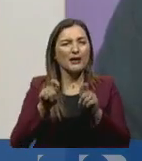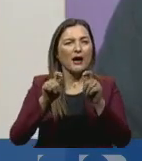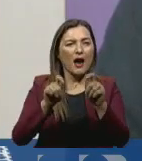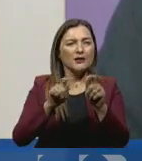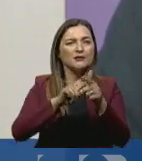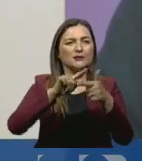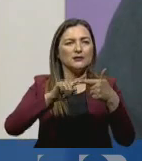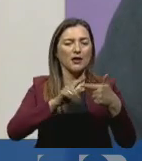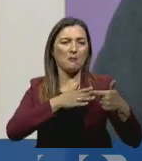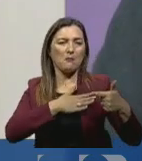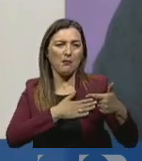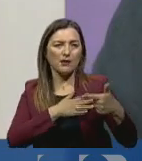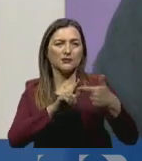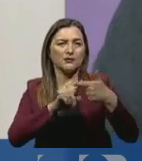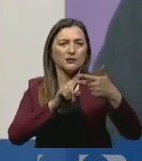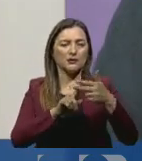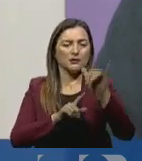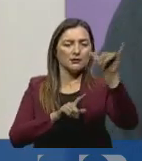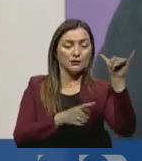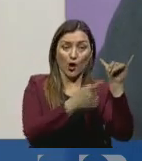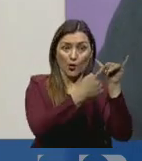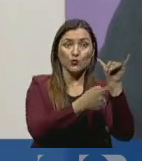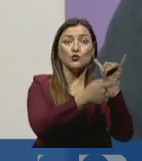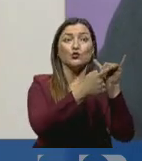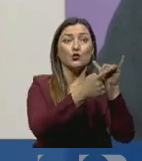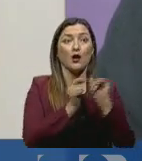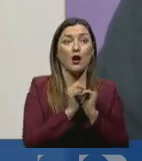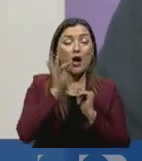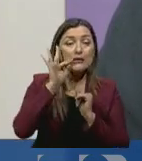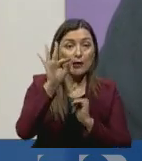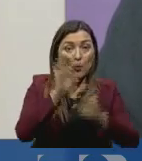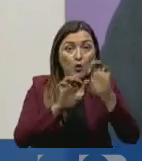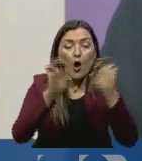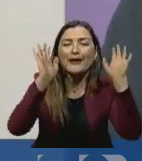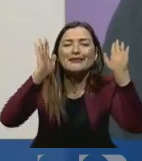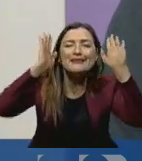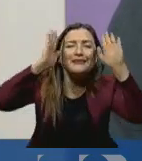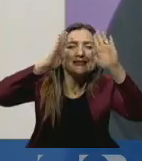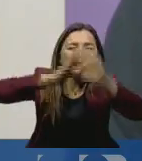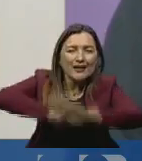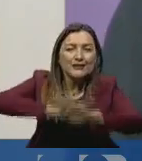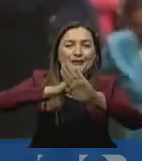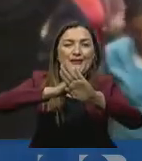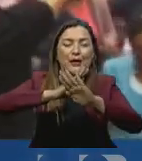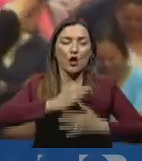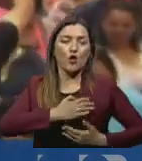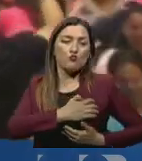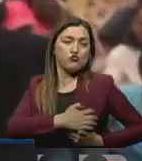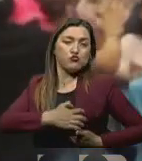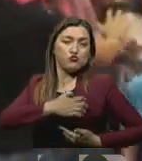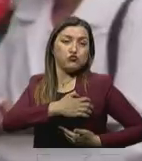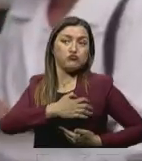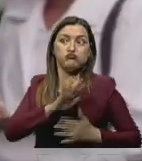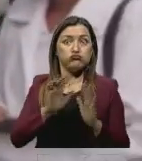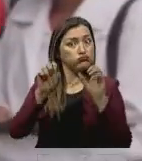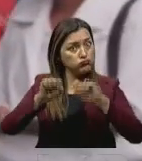un examen primario de mamas totalmente gratuito Y si necesitan una ecografía mamaria la fundación